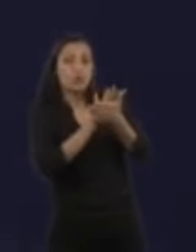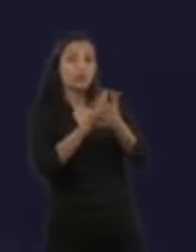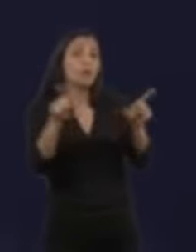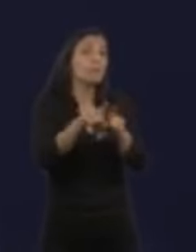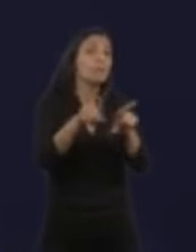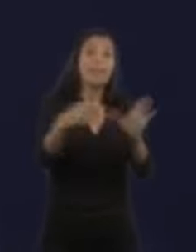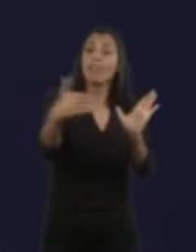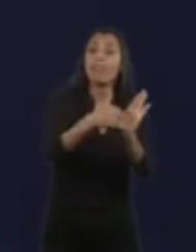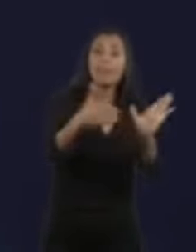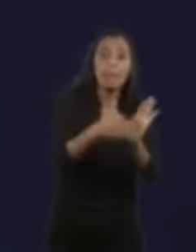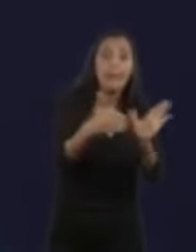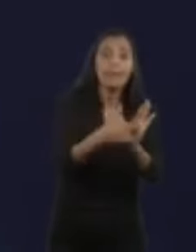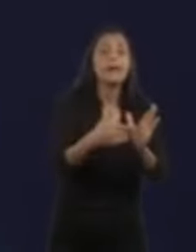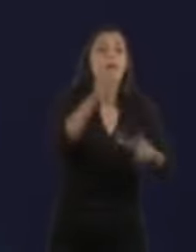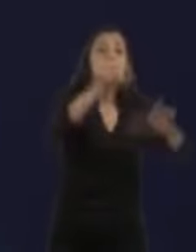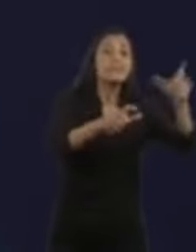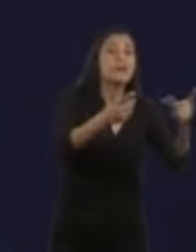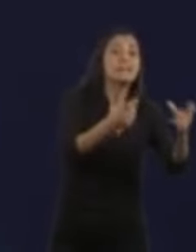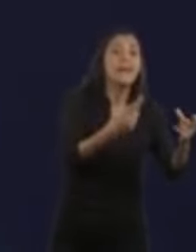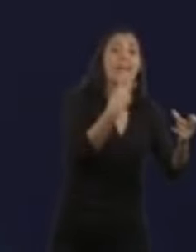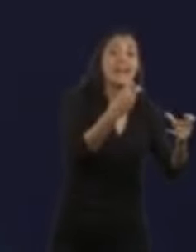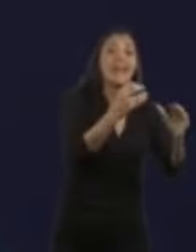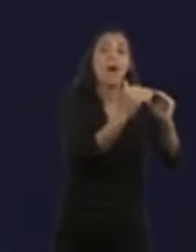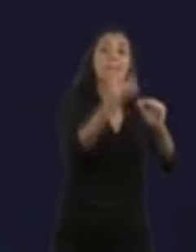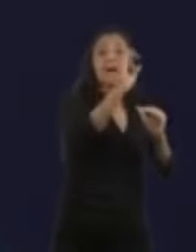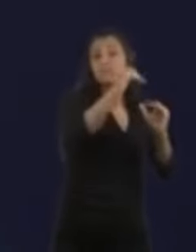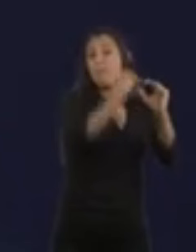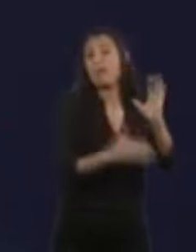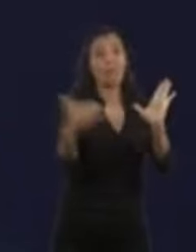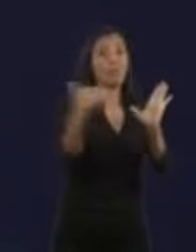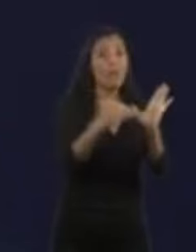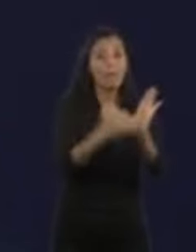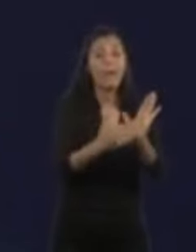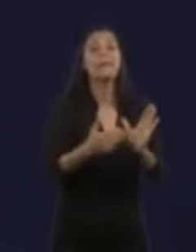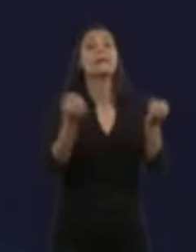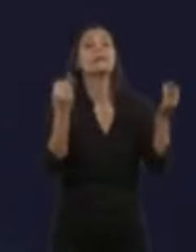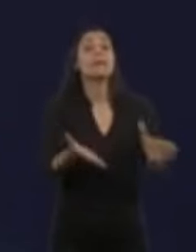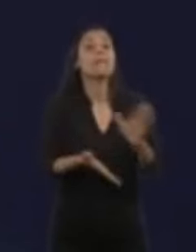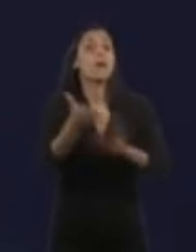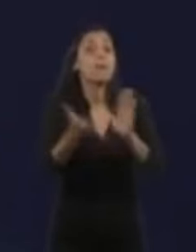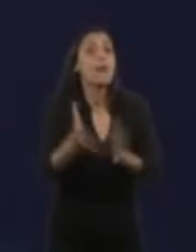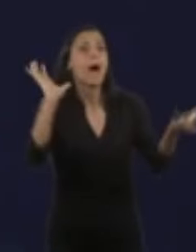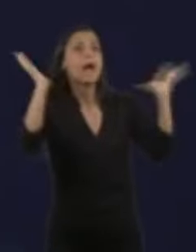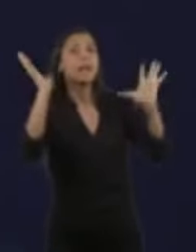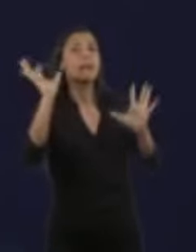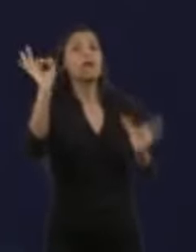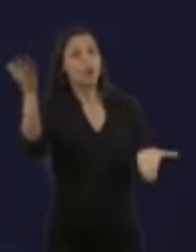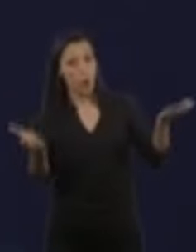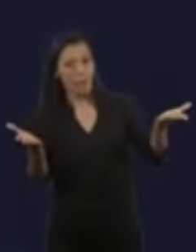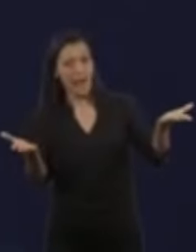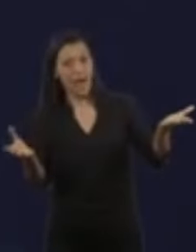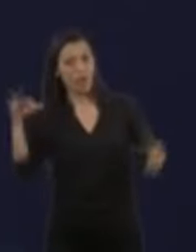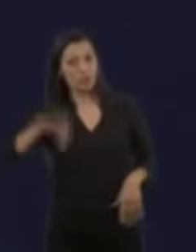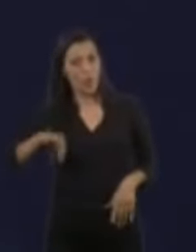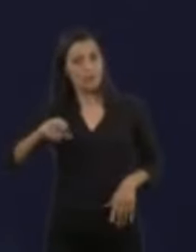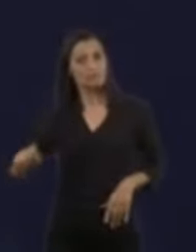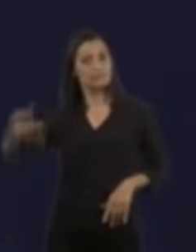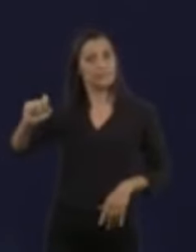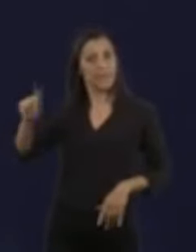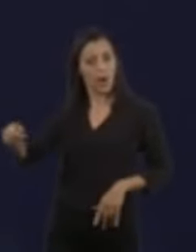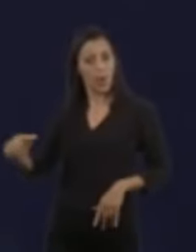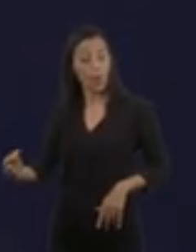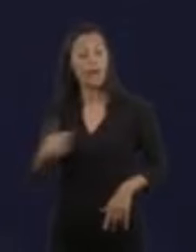que va a haber y a la demanda futura desconocida que tenemos o que vamos a tener con el aumento de los jubilados la verdad es que no